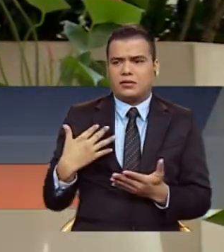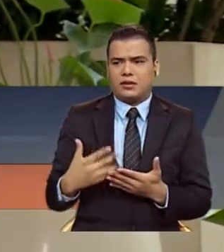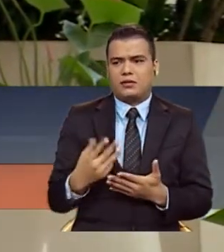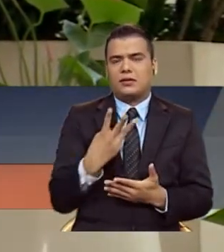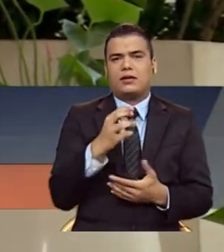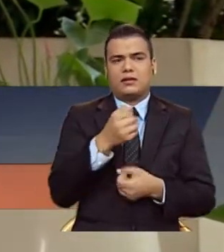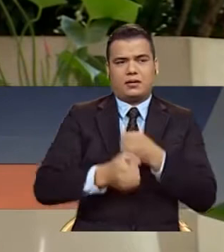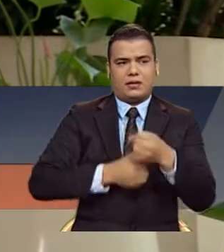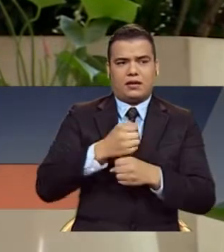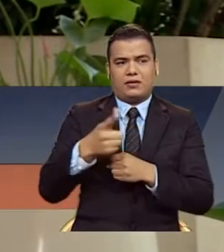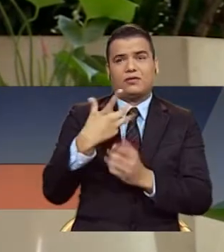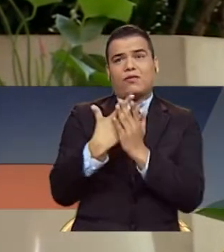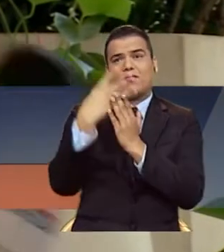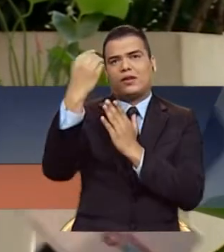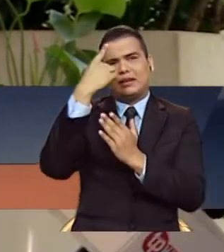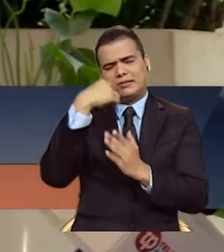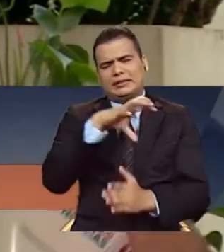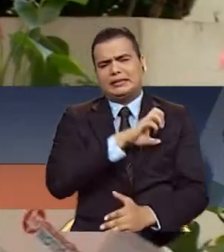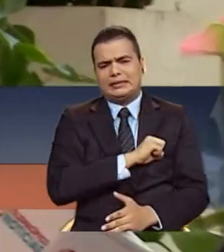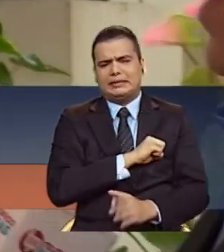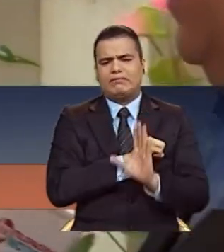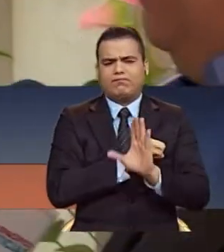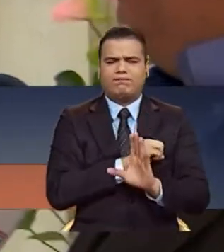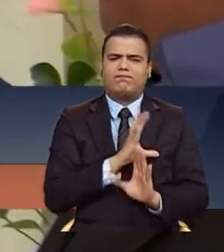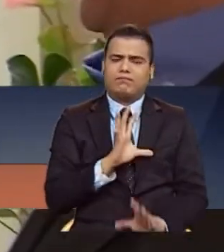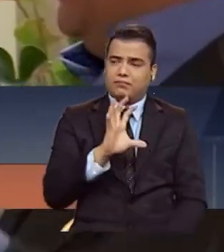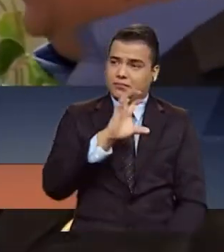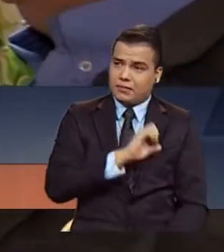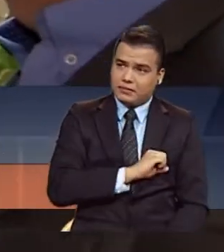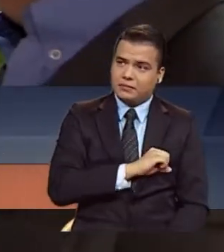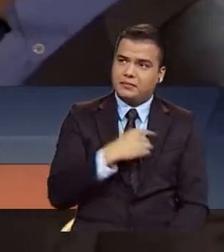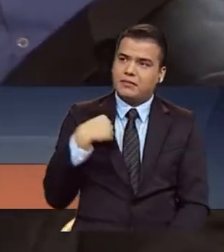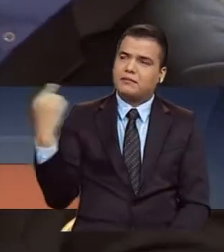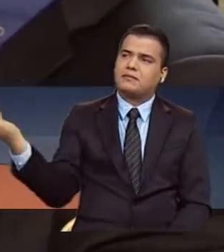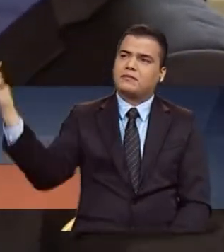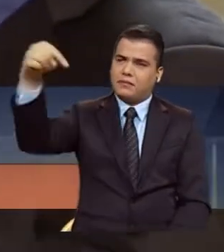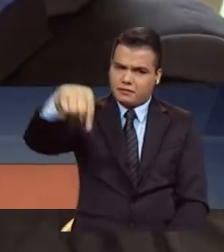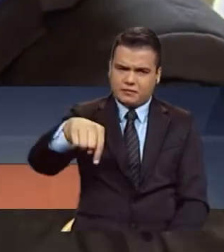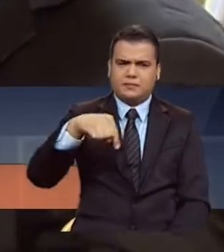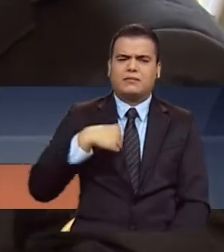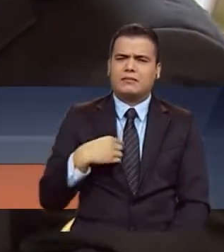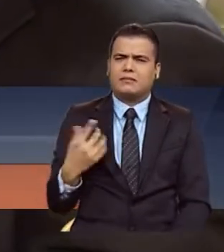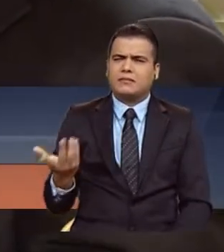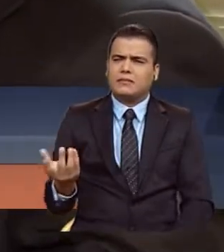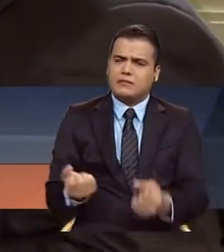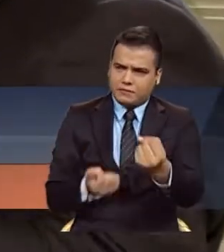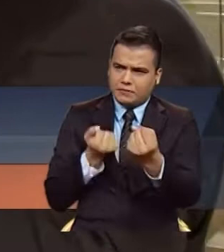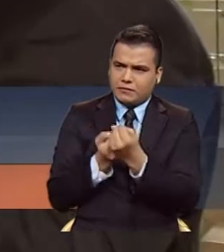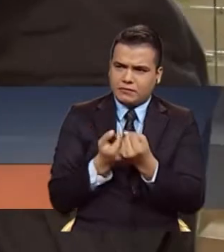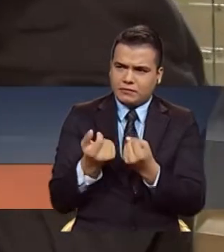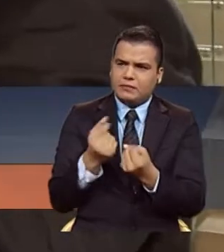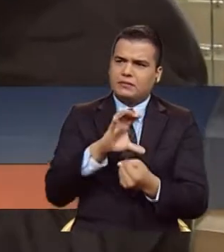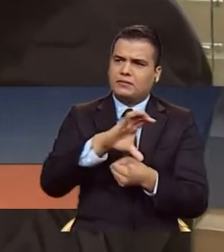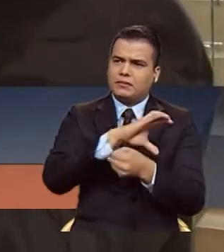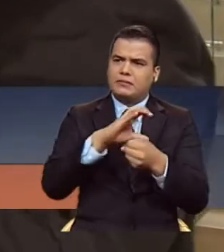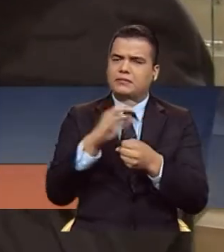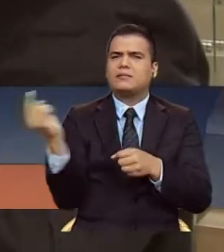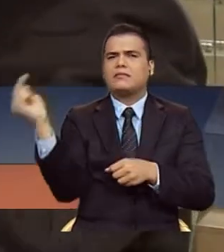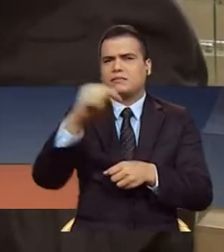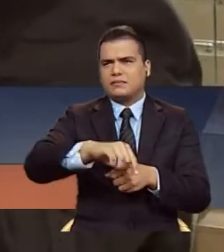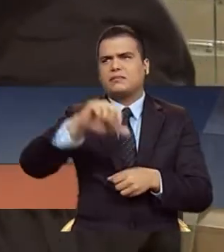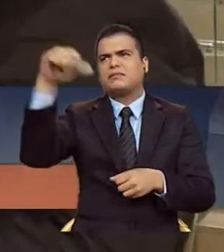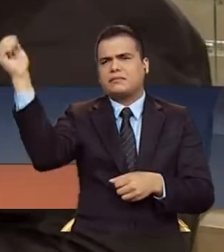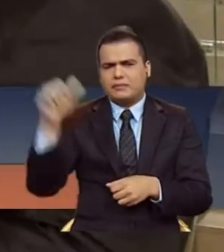de Cali y eso me duele. Dolerle, pero regresa. ¿Y qué quiere aportarle a su ciudad? Cuando uno viene,